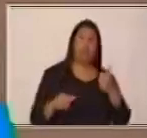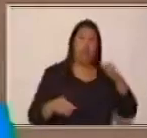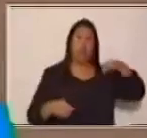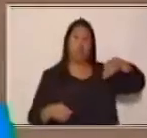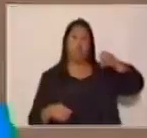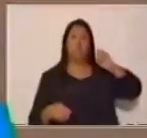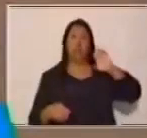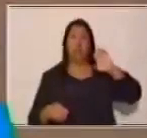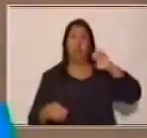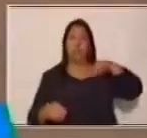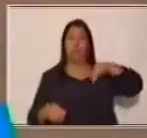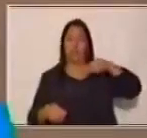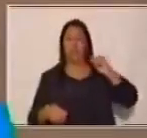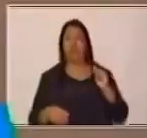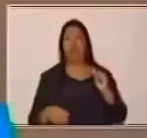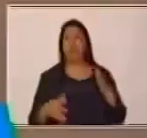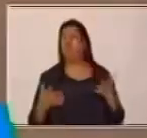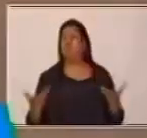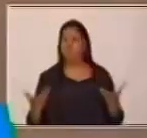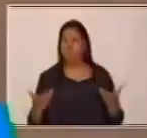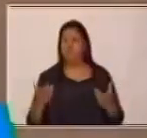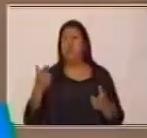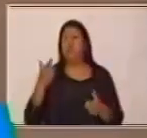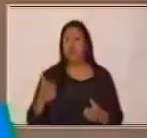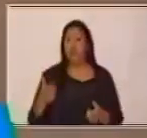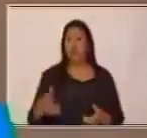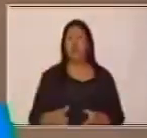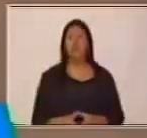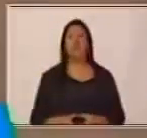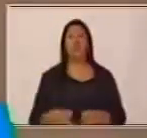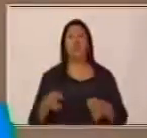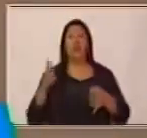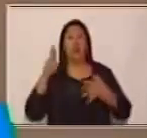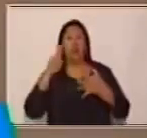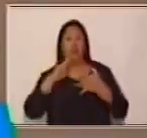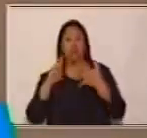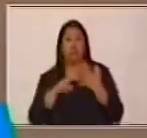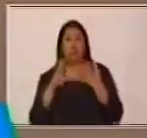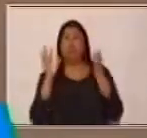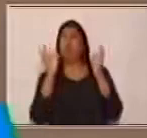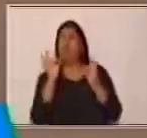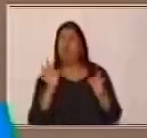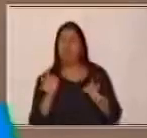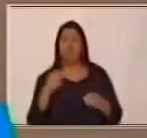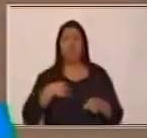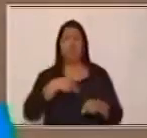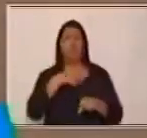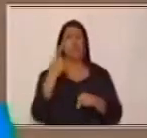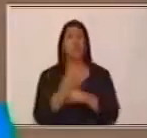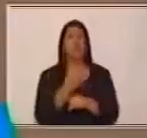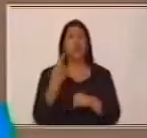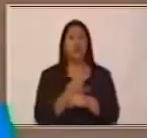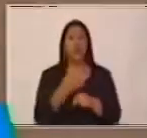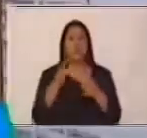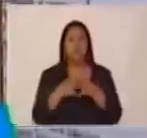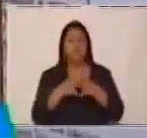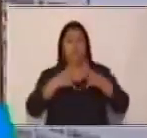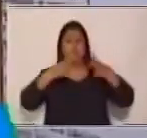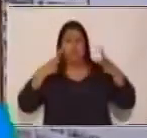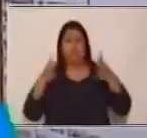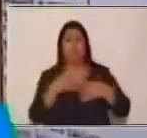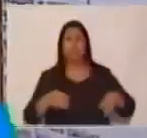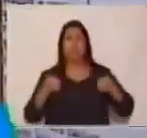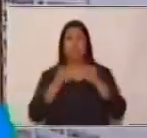pueden llamar a las figuras retóricas. Y estos son recursos o herramientas que vamos a utilizar para aumentar o matizar las